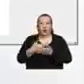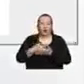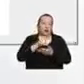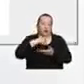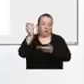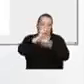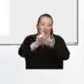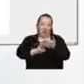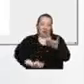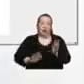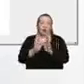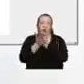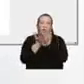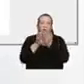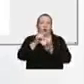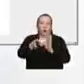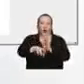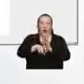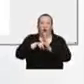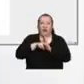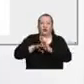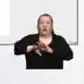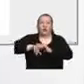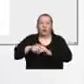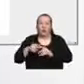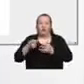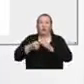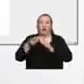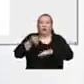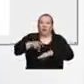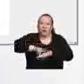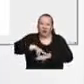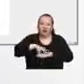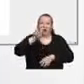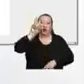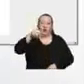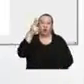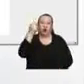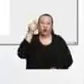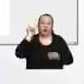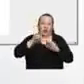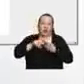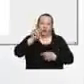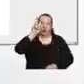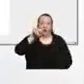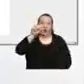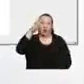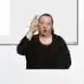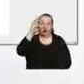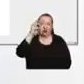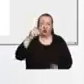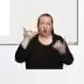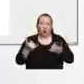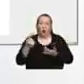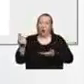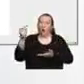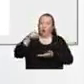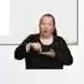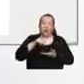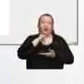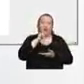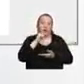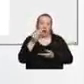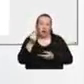los sobornos se acuerdan del 2012 al 2016 hablando en tiempo presente hoy vino tal persona dio tanta plata